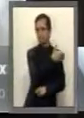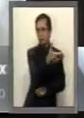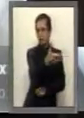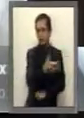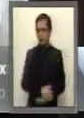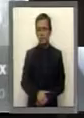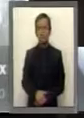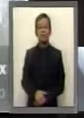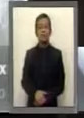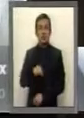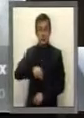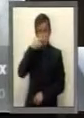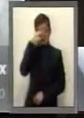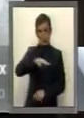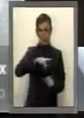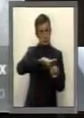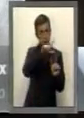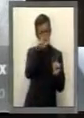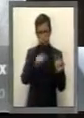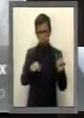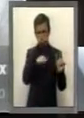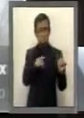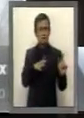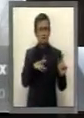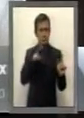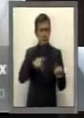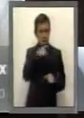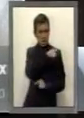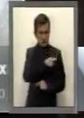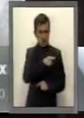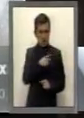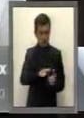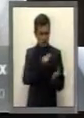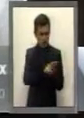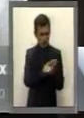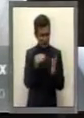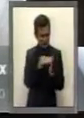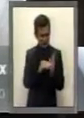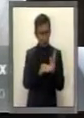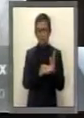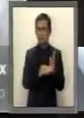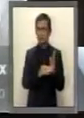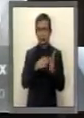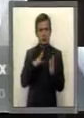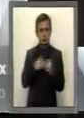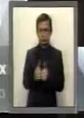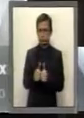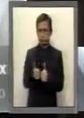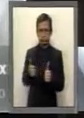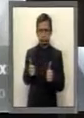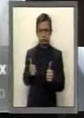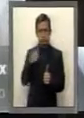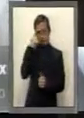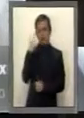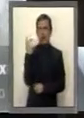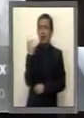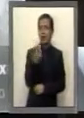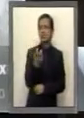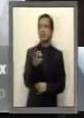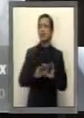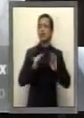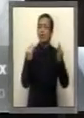nuestro país encontramos un rezago en nuestro marco jurídico en lo que hace a la implementación de mecanismos